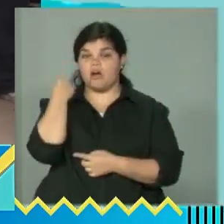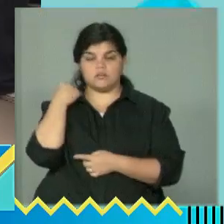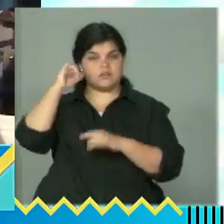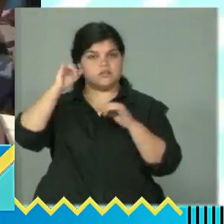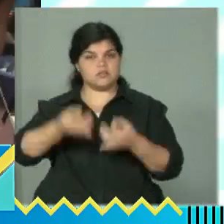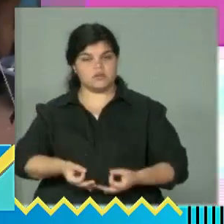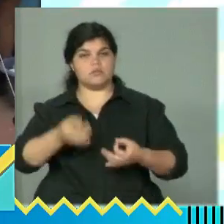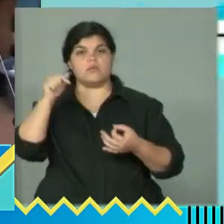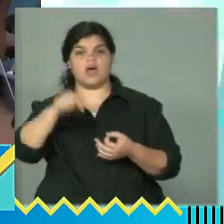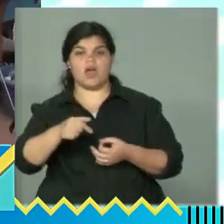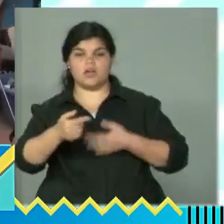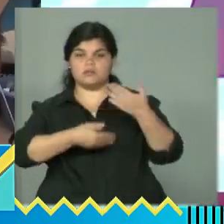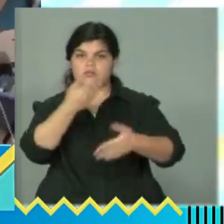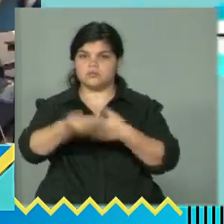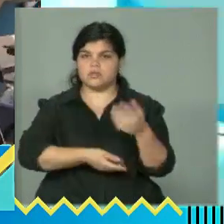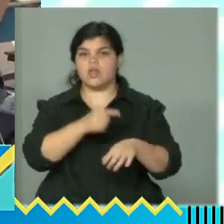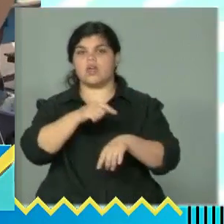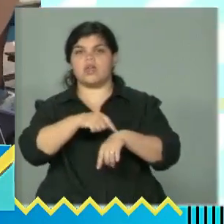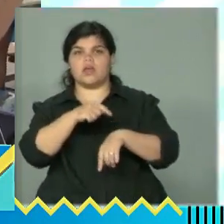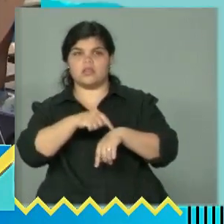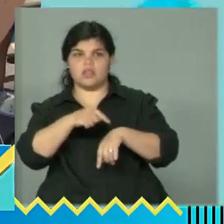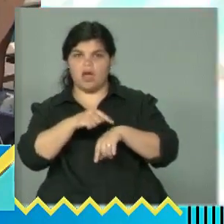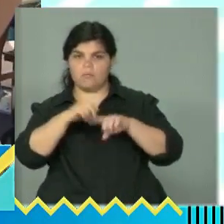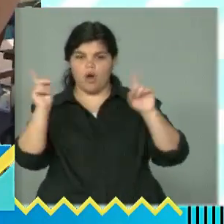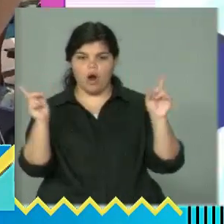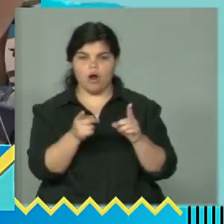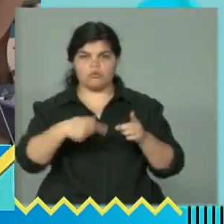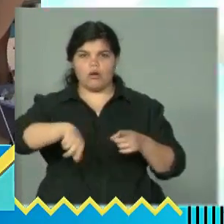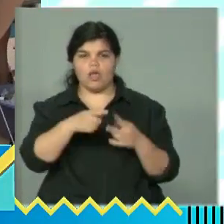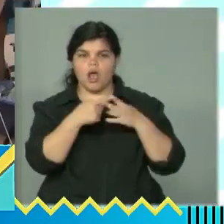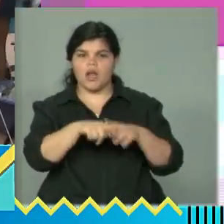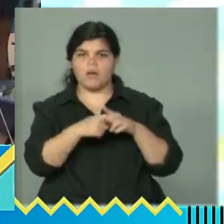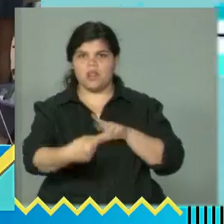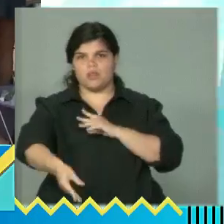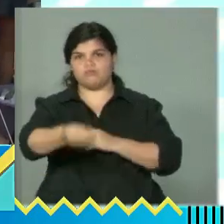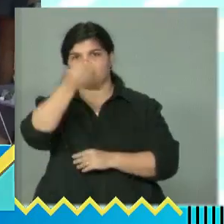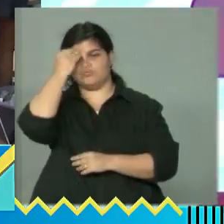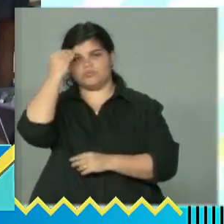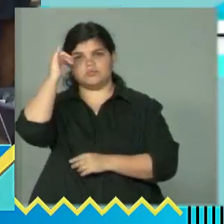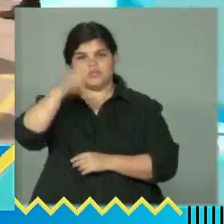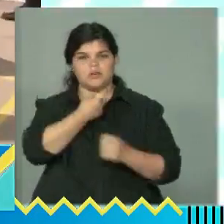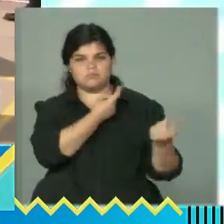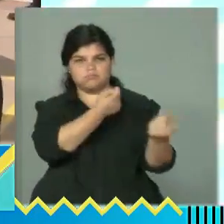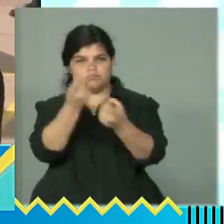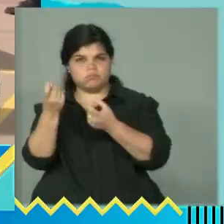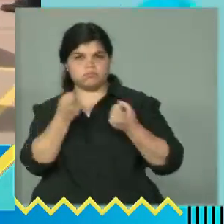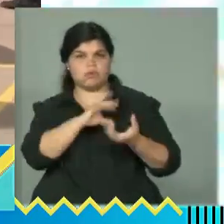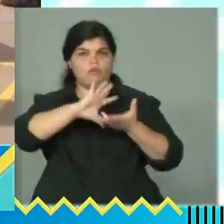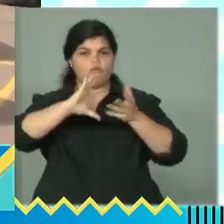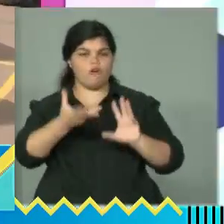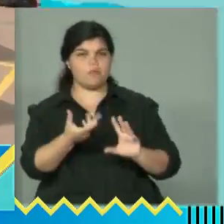y los chicos pudieron optimizar el tiempo que tuvieron para poder aprender herramientas de una manera alternativa.